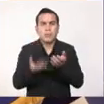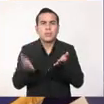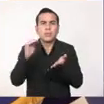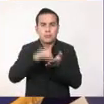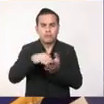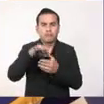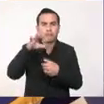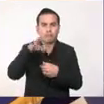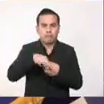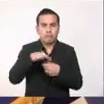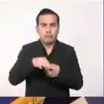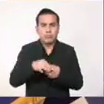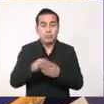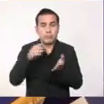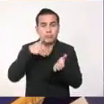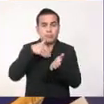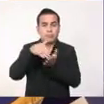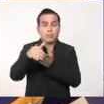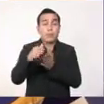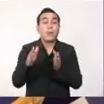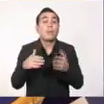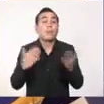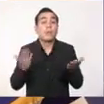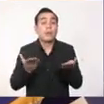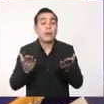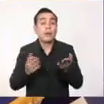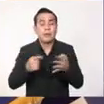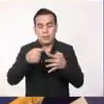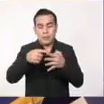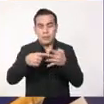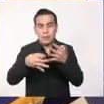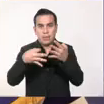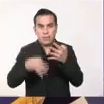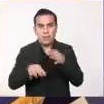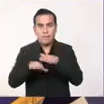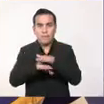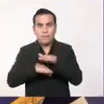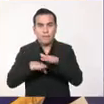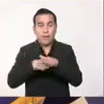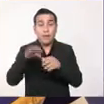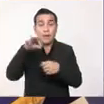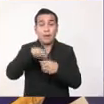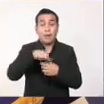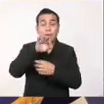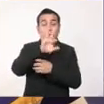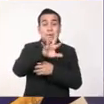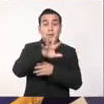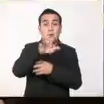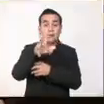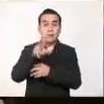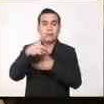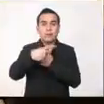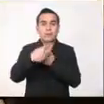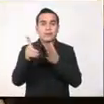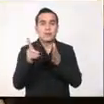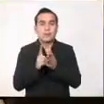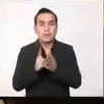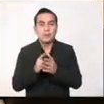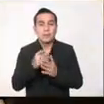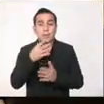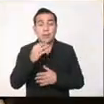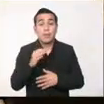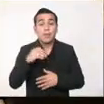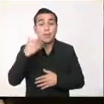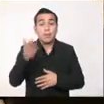reelegidos. La destitución solamente procederá por causas legales con el voto de los 2/3 de los diputados electos. Y luego